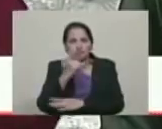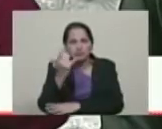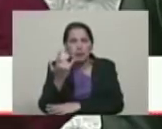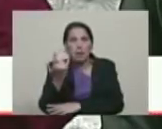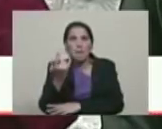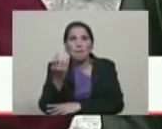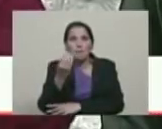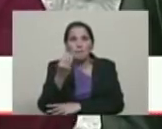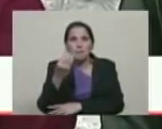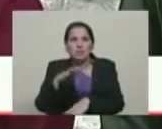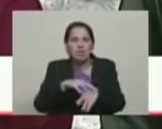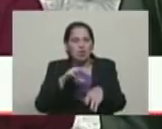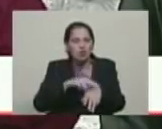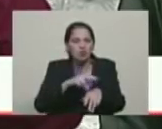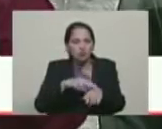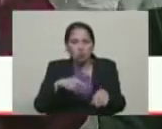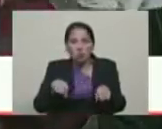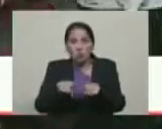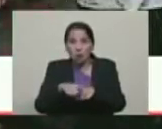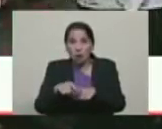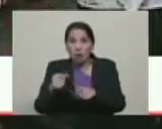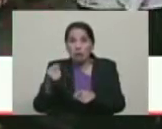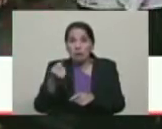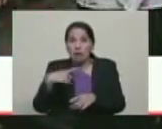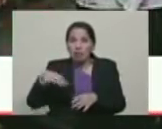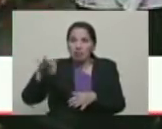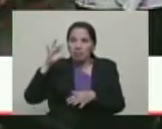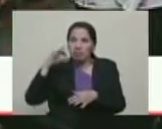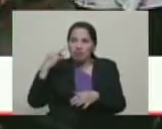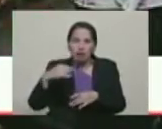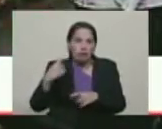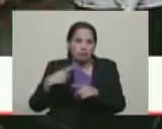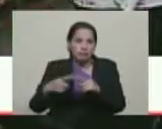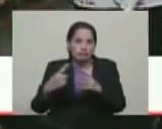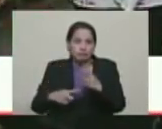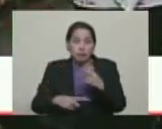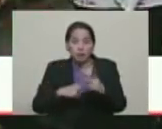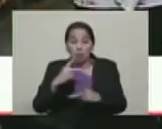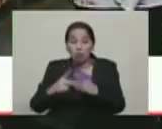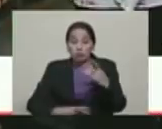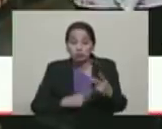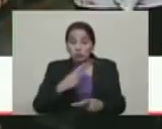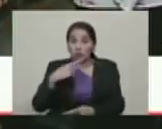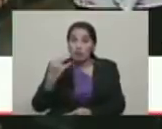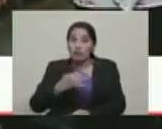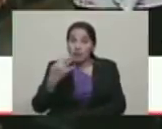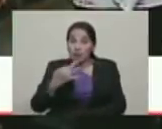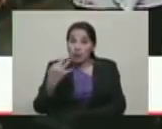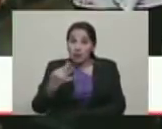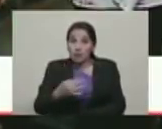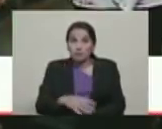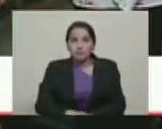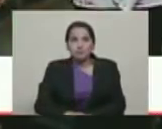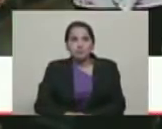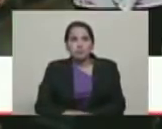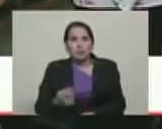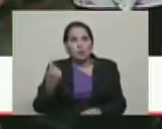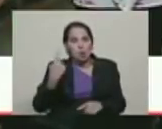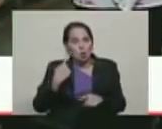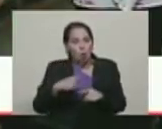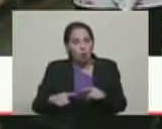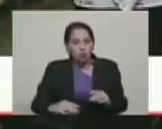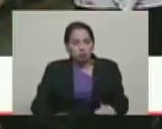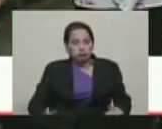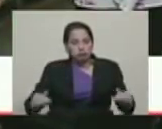Ir al más allá, eso es lo que llamo yo ir al más allá, más a la profundidad de los que producen de verdad y producen todo esto. Así como la cría de